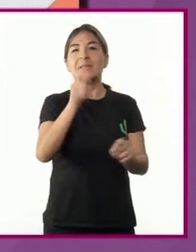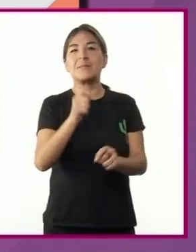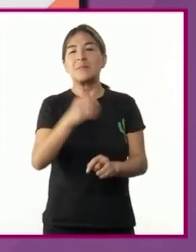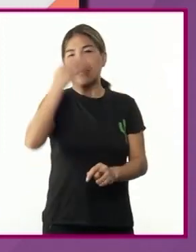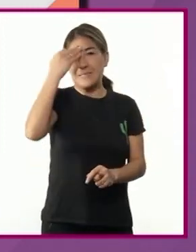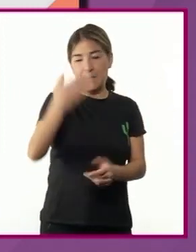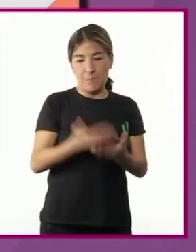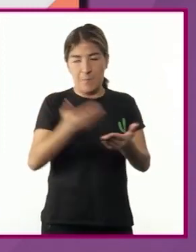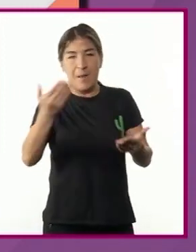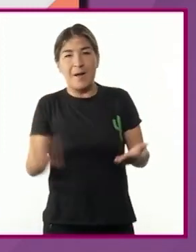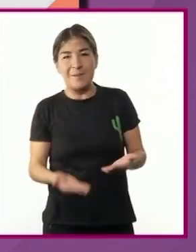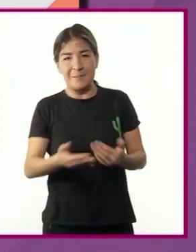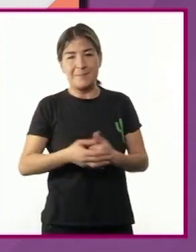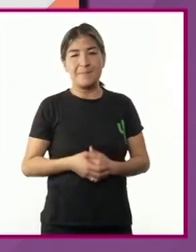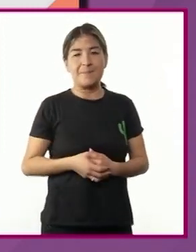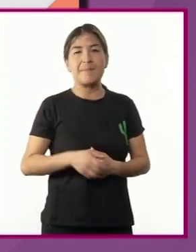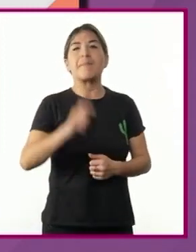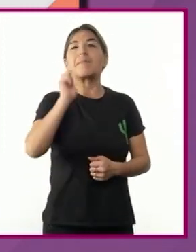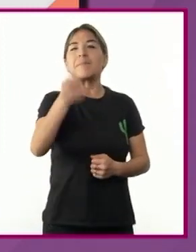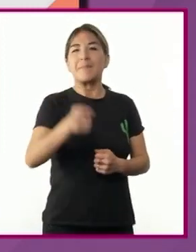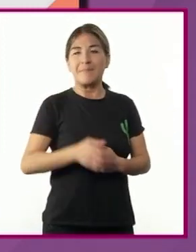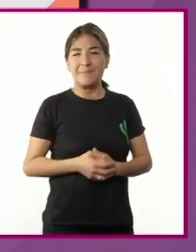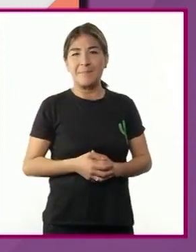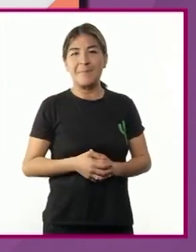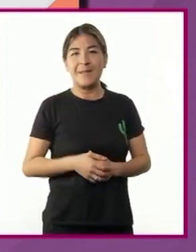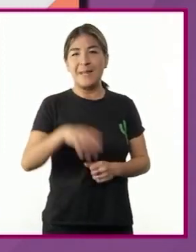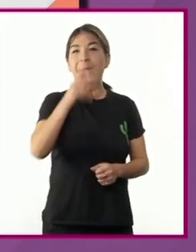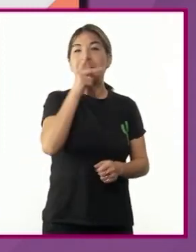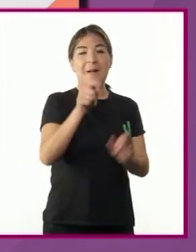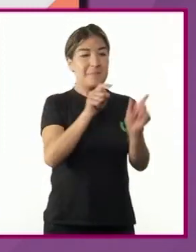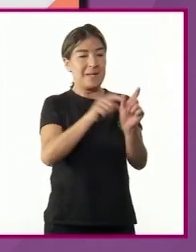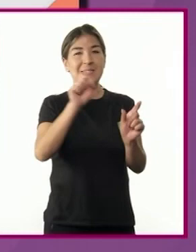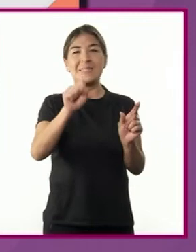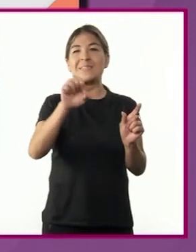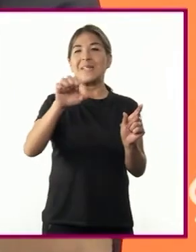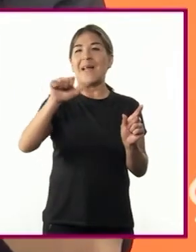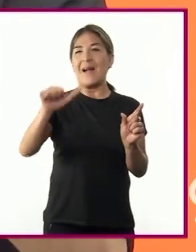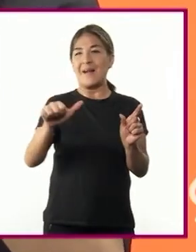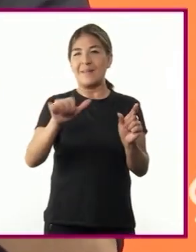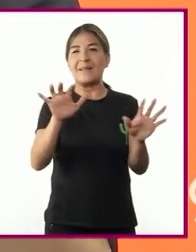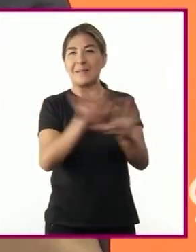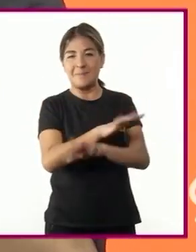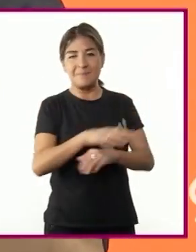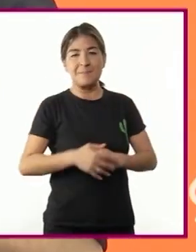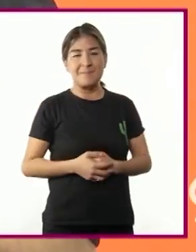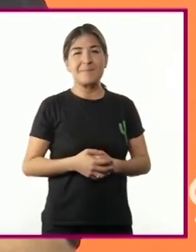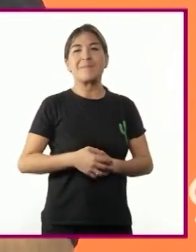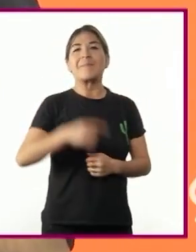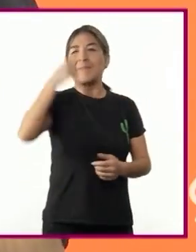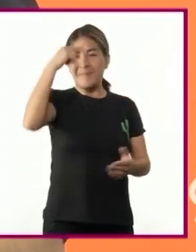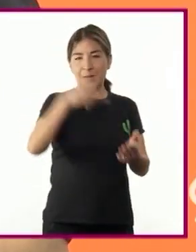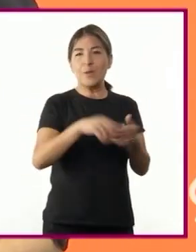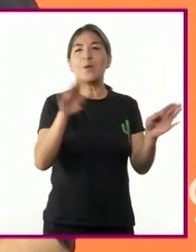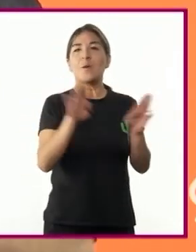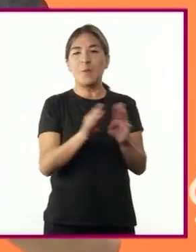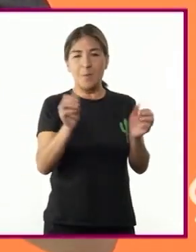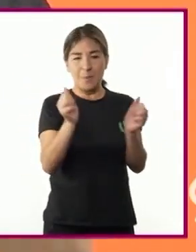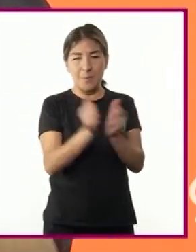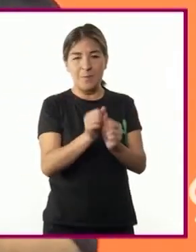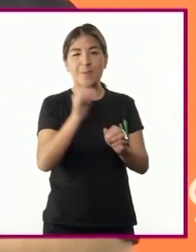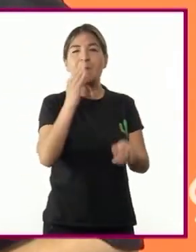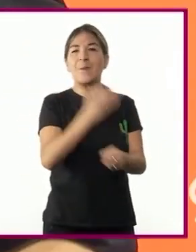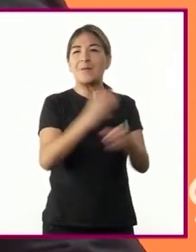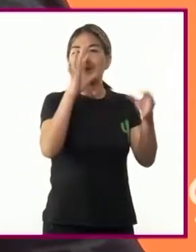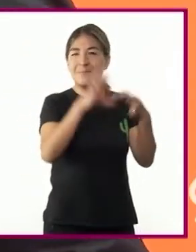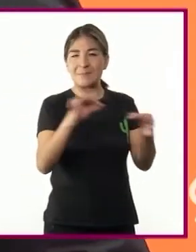de subjuntivo, es decir, sea. Profesora, creo que necesitamos consolidar lo que hemos visto